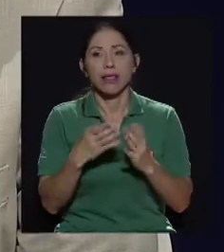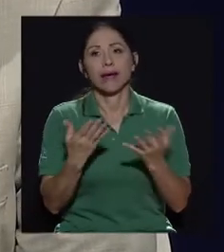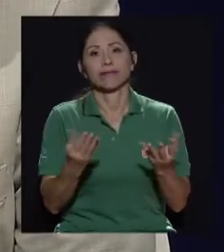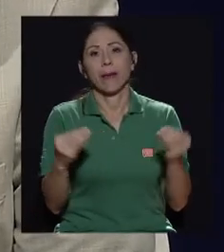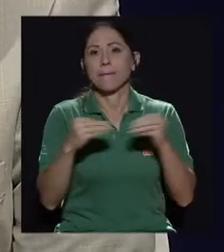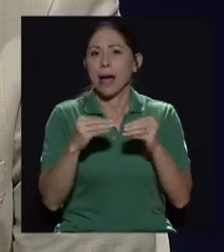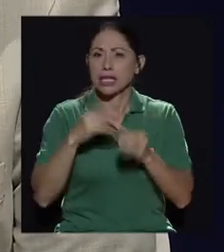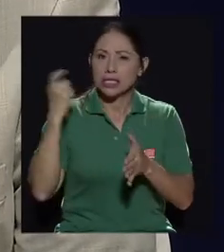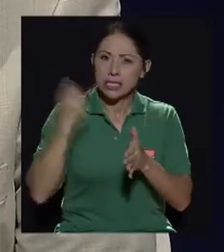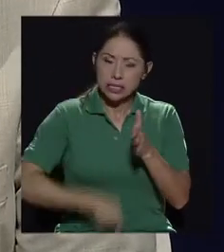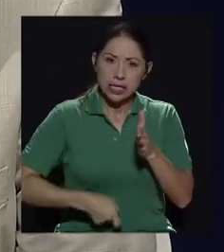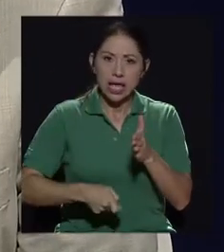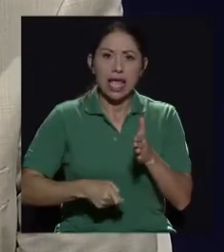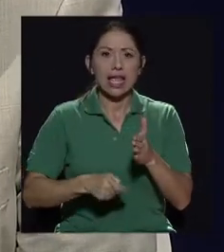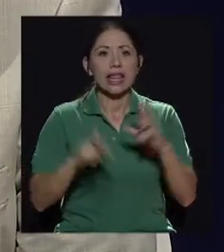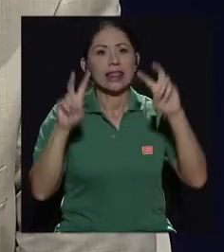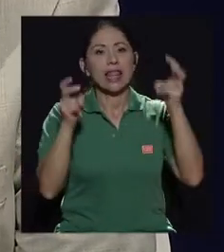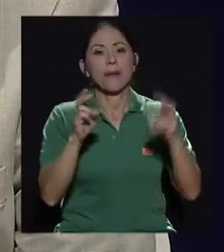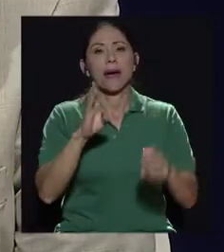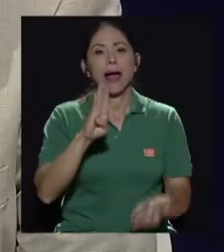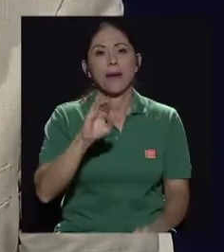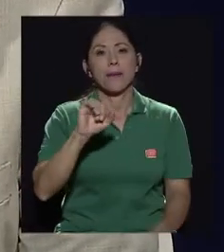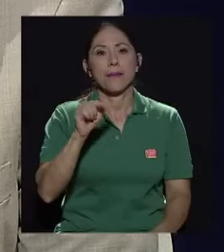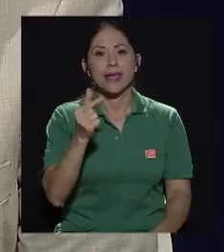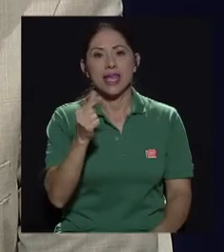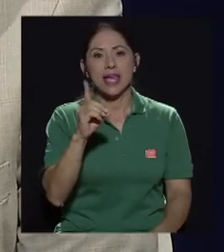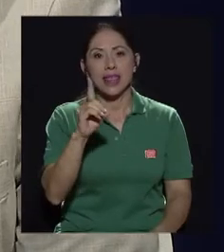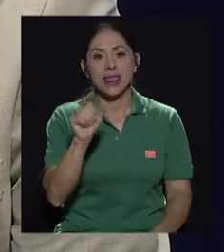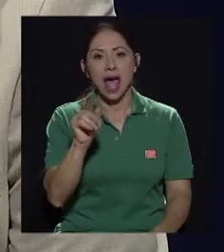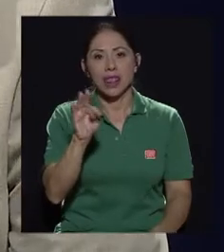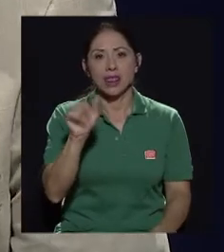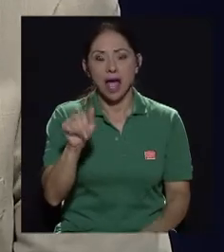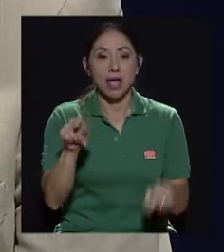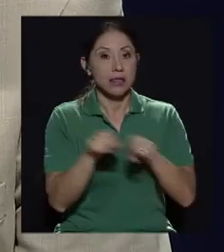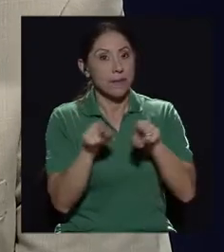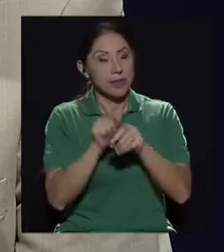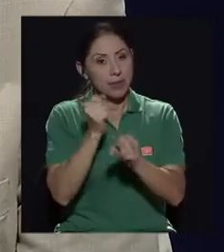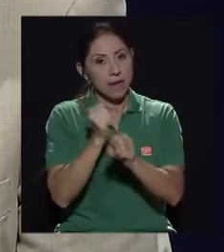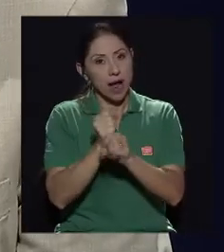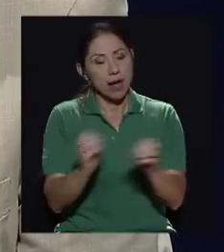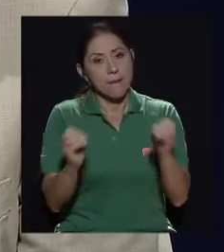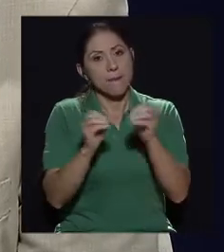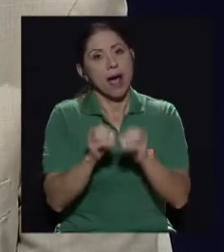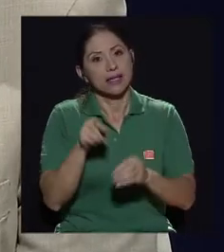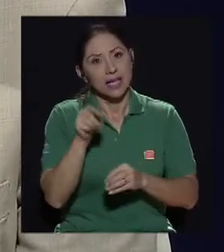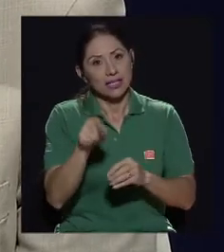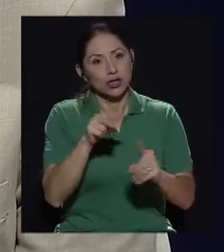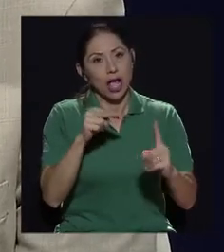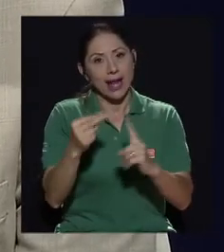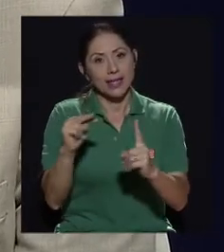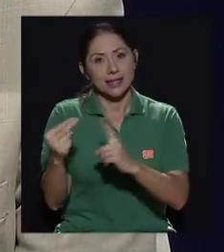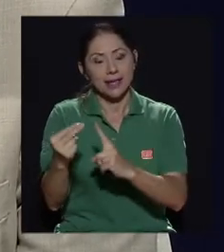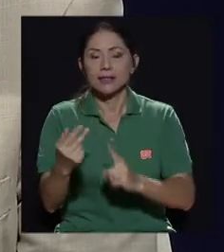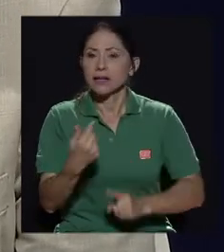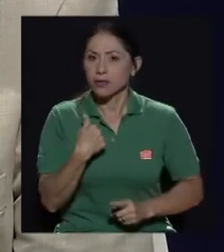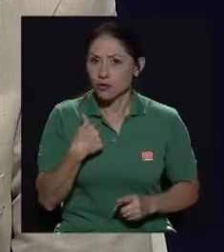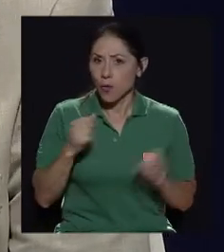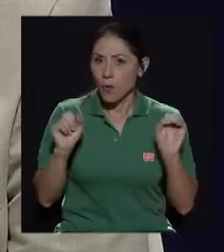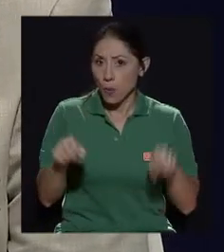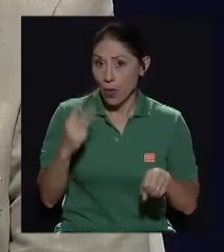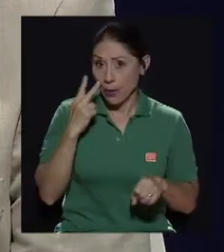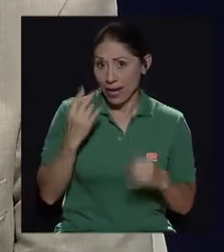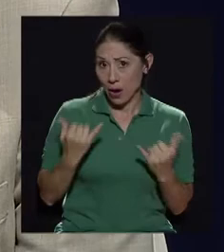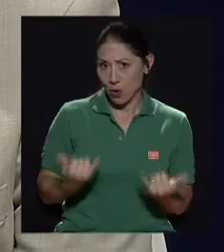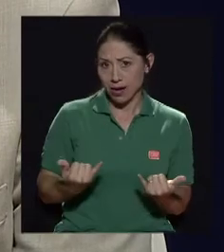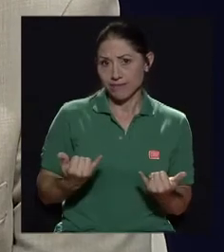nos hace falta por ejemplo meternos más duro en el tema del big data nos hace falta trabajar más ese tipo de aristas y